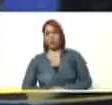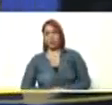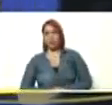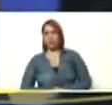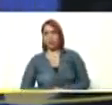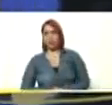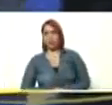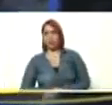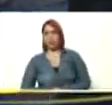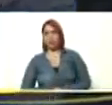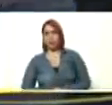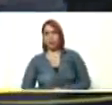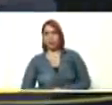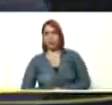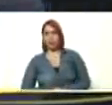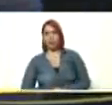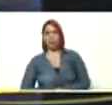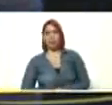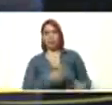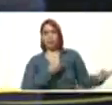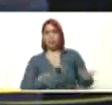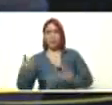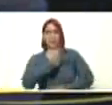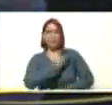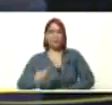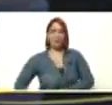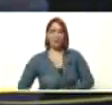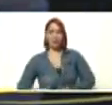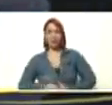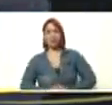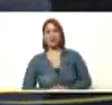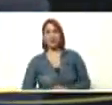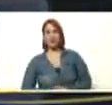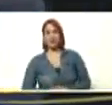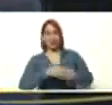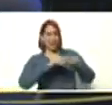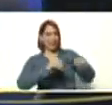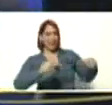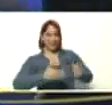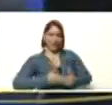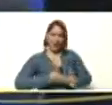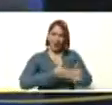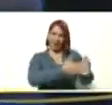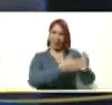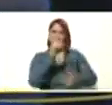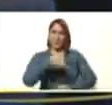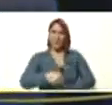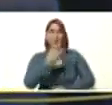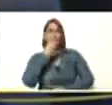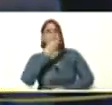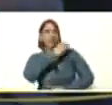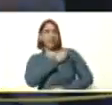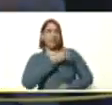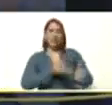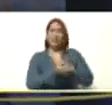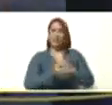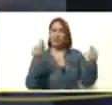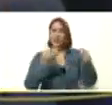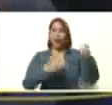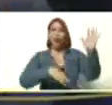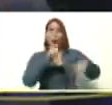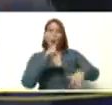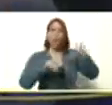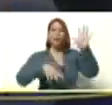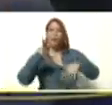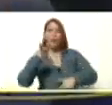Bienvenido, mi comandante presidente, a la tierra de la lealtad de García Carreiro. Leales, 11 y 12 de abril,